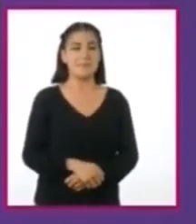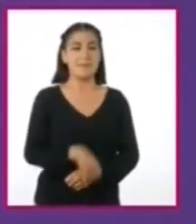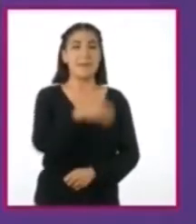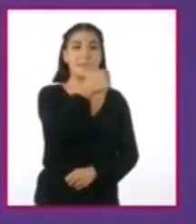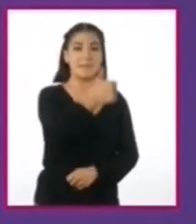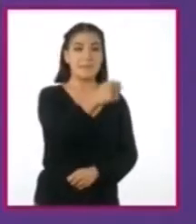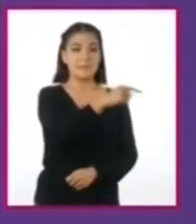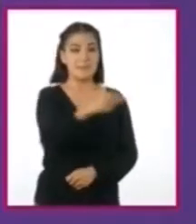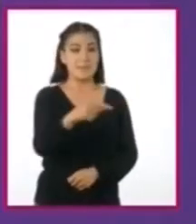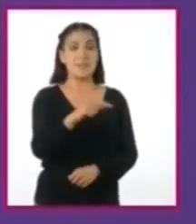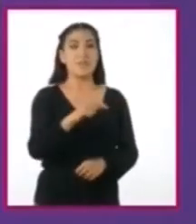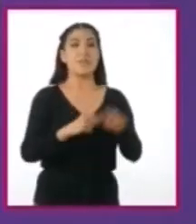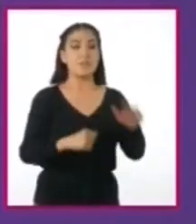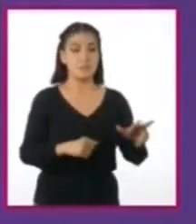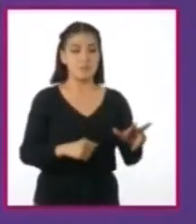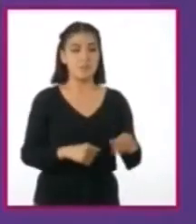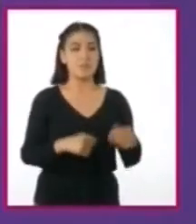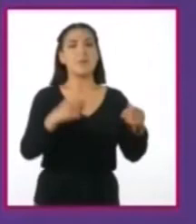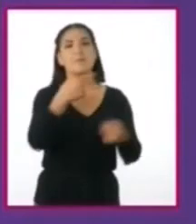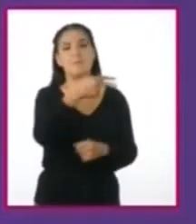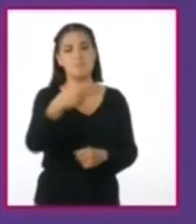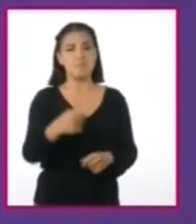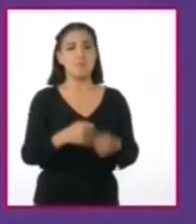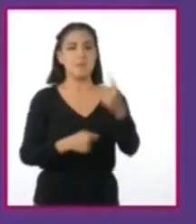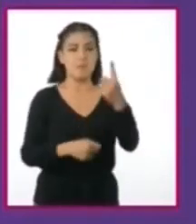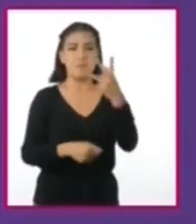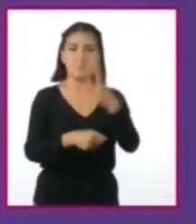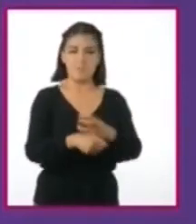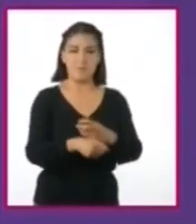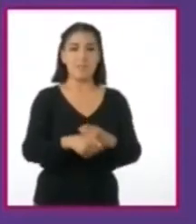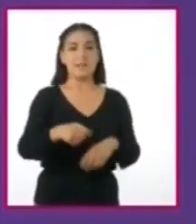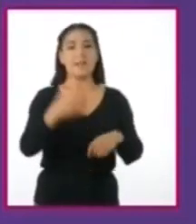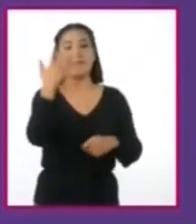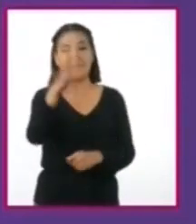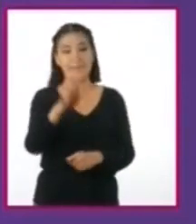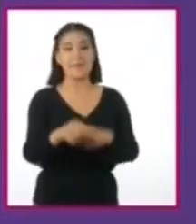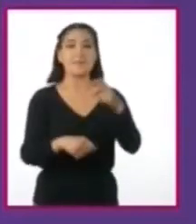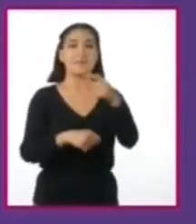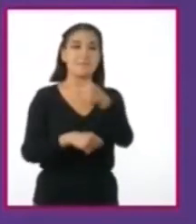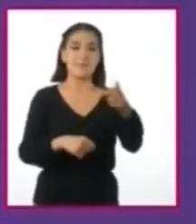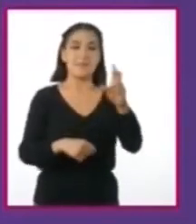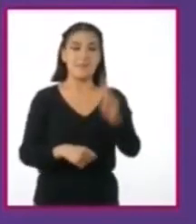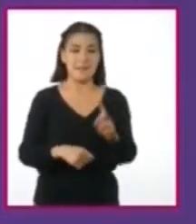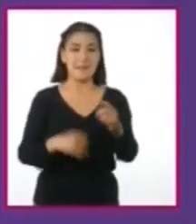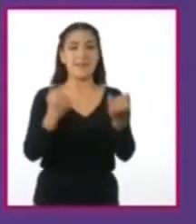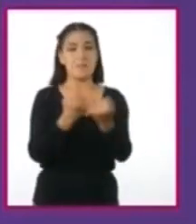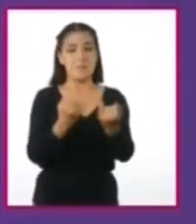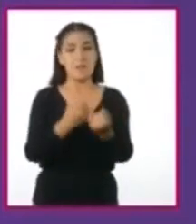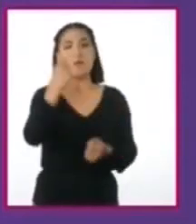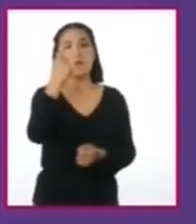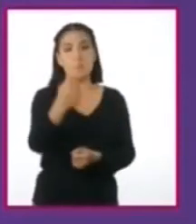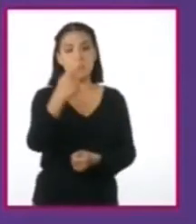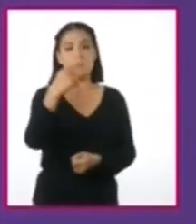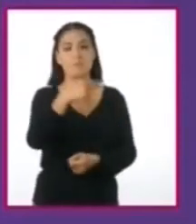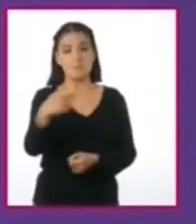6 entre 18 igual a 1/3, 10 entre 30 igual a 1/3, 8 entre 24 igual a